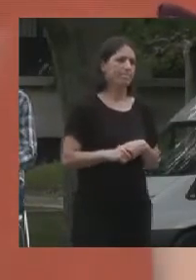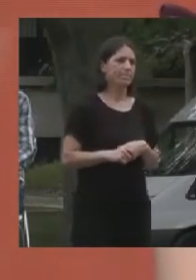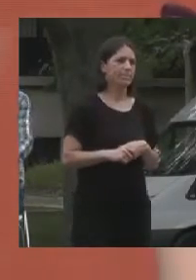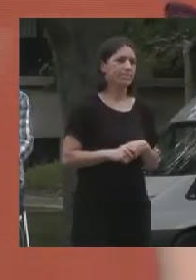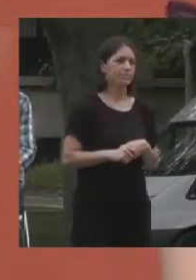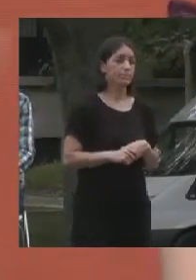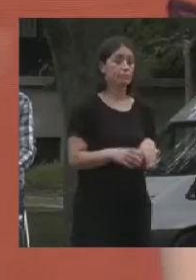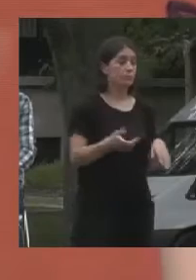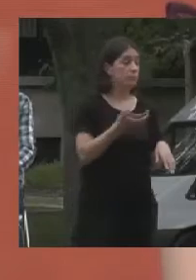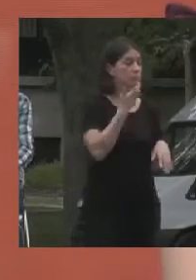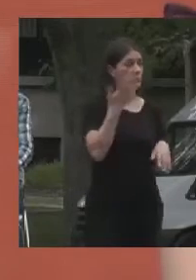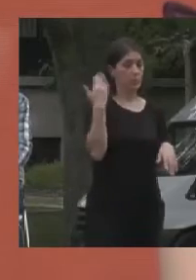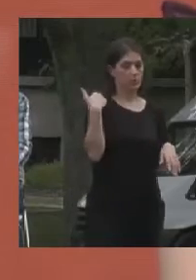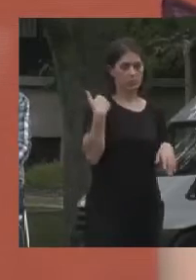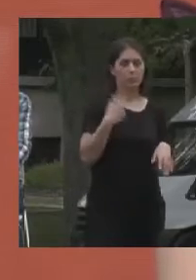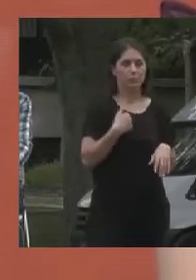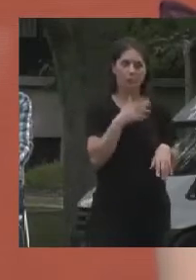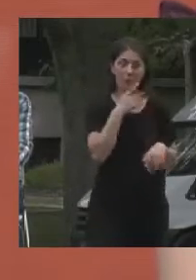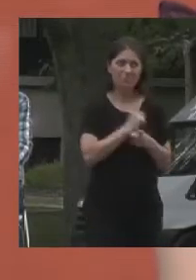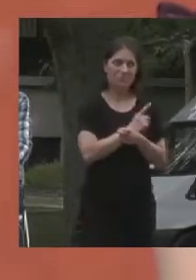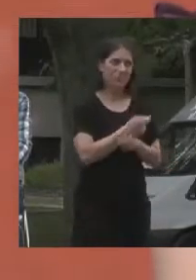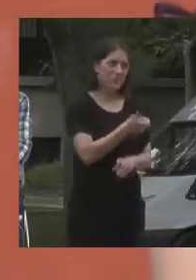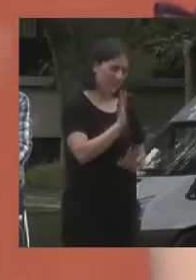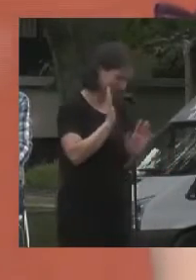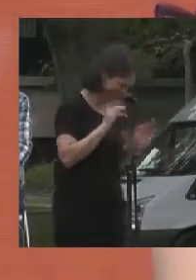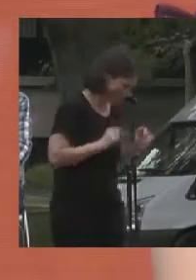Cando souben que viña... Bueno, estou un pouquiño nerviosa.